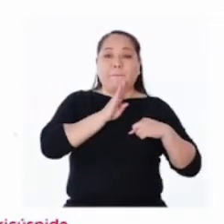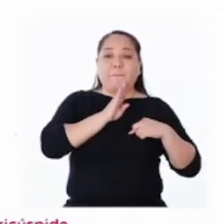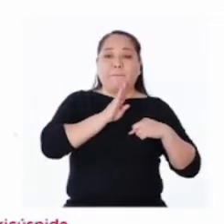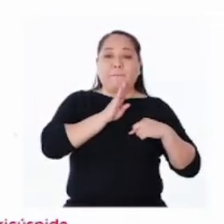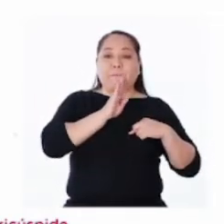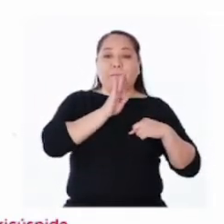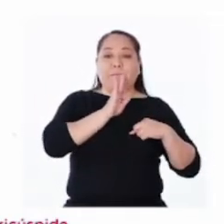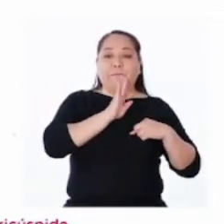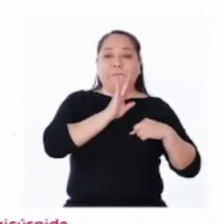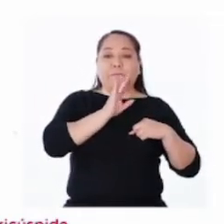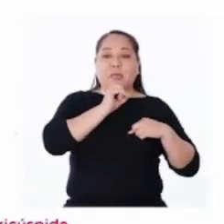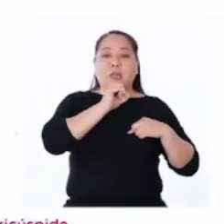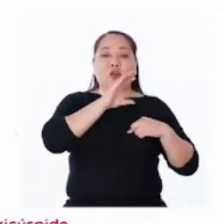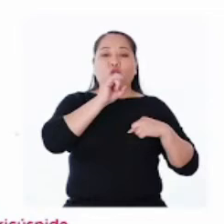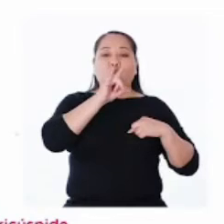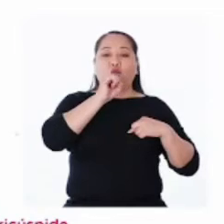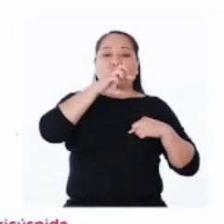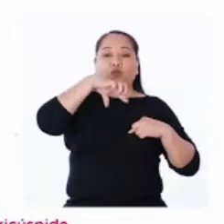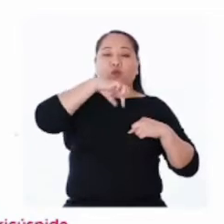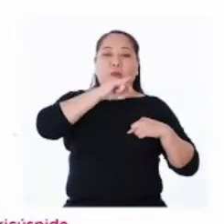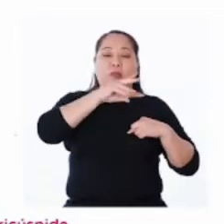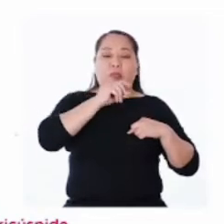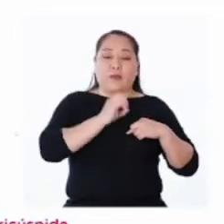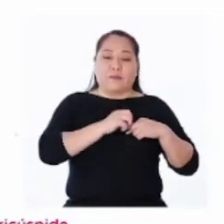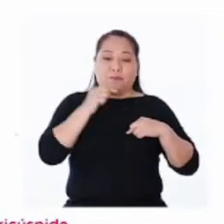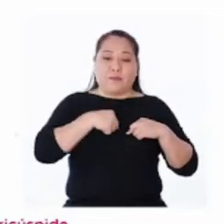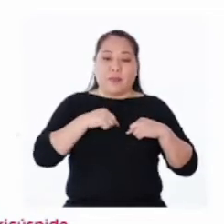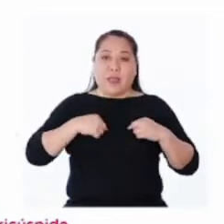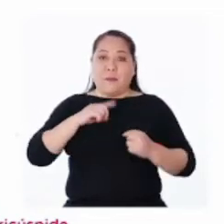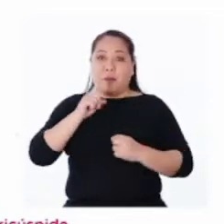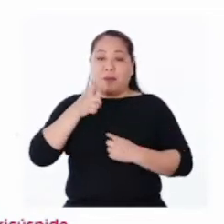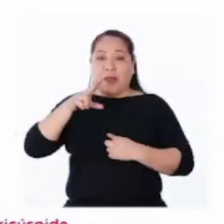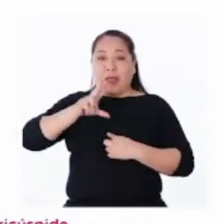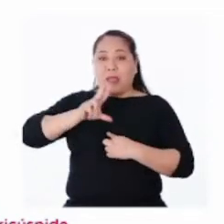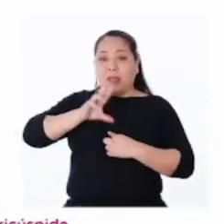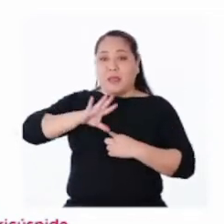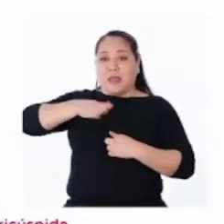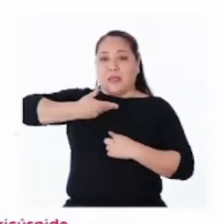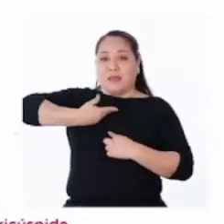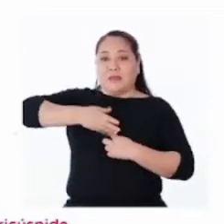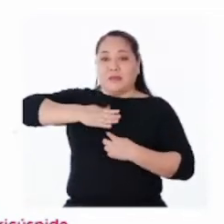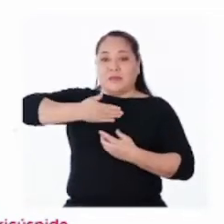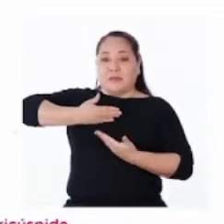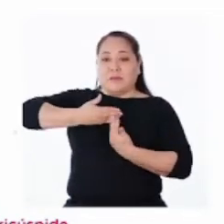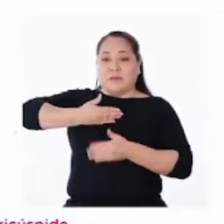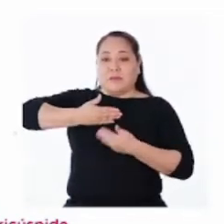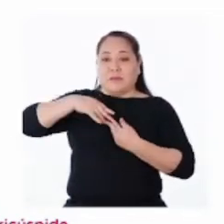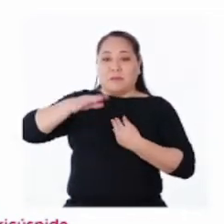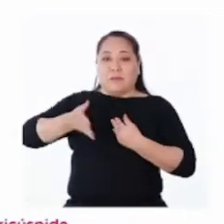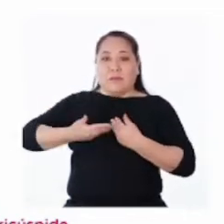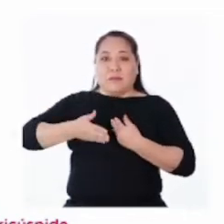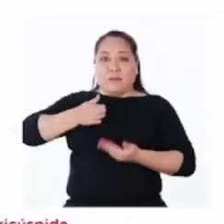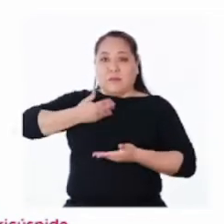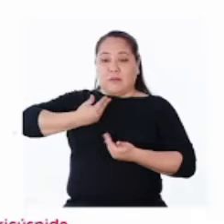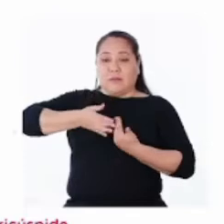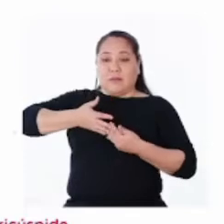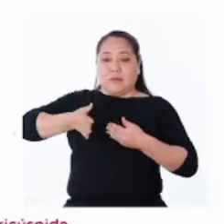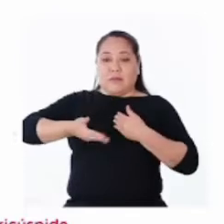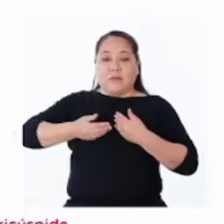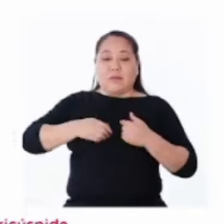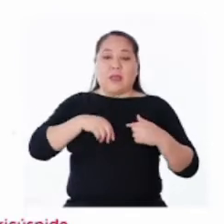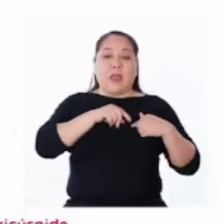o mitral. La primera, la tricúspide, está formada por 3 pliegues de tejido, mientras que la segunda,